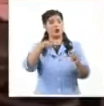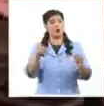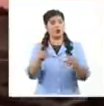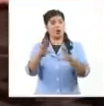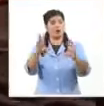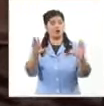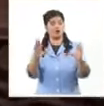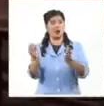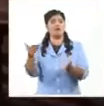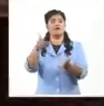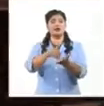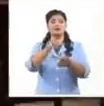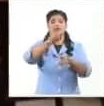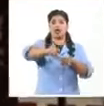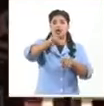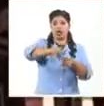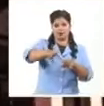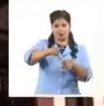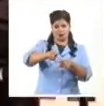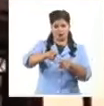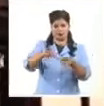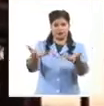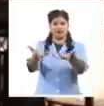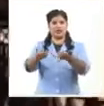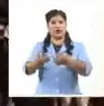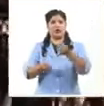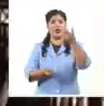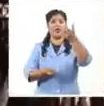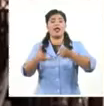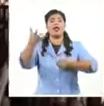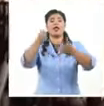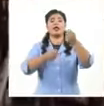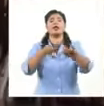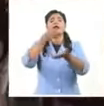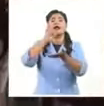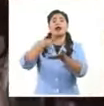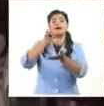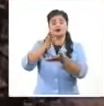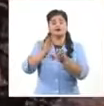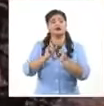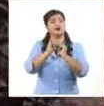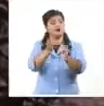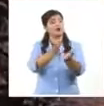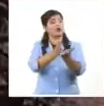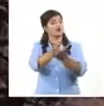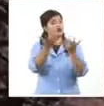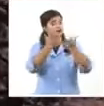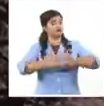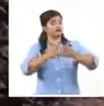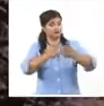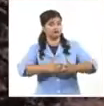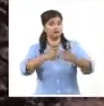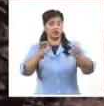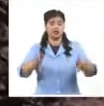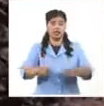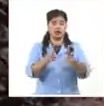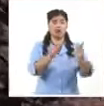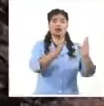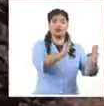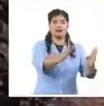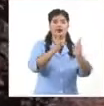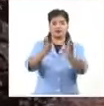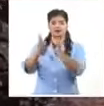de café y el centro de gestión de los llanos, donde llamó a adelantar los procesos productivos y a cortar plazos aprovechando las posturas, usar